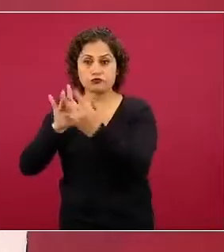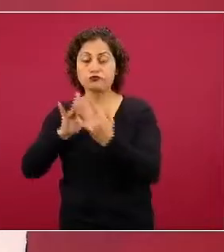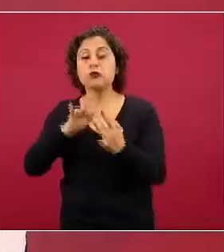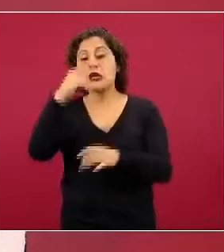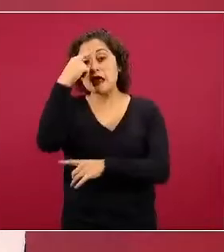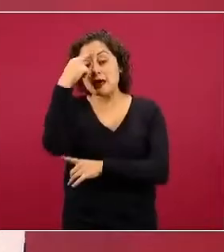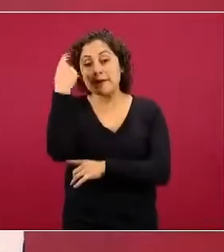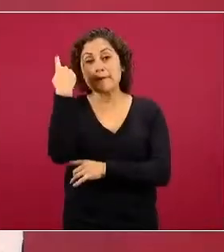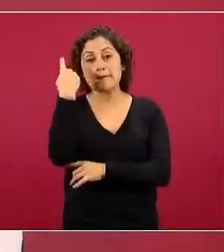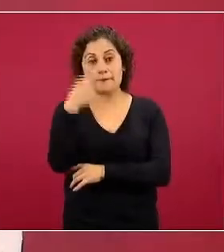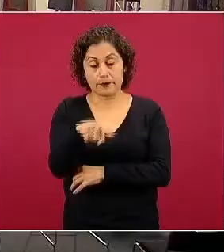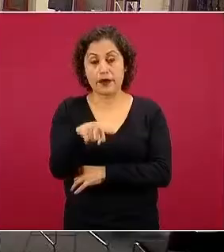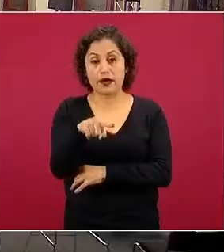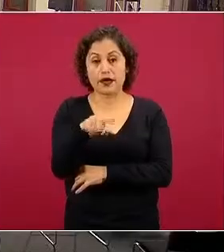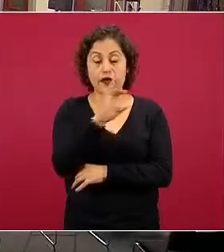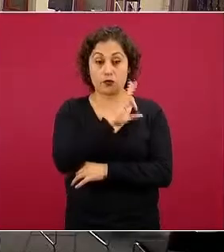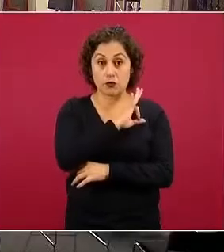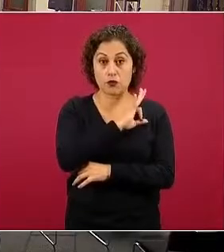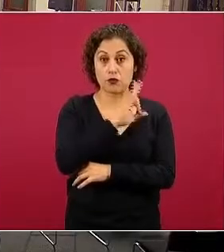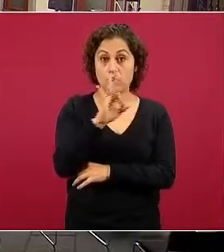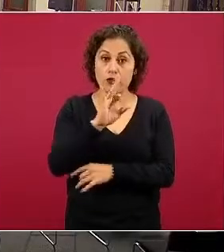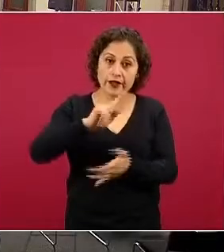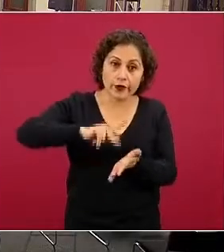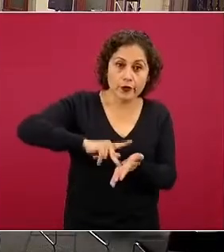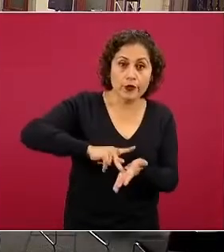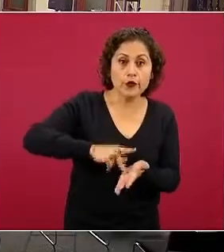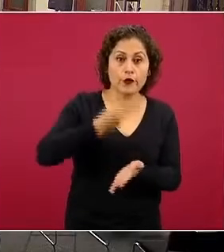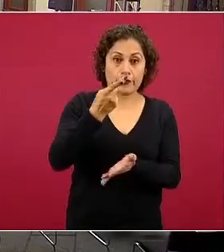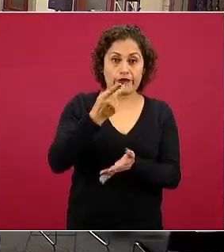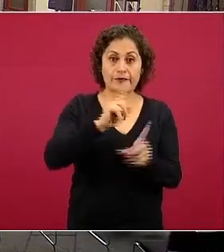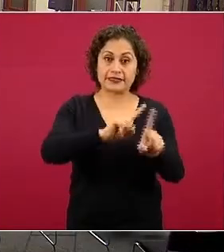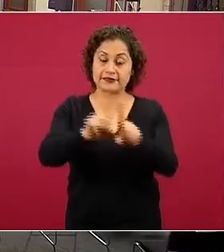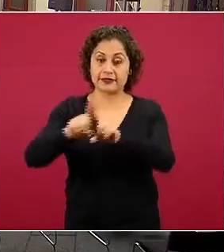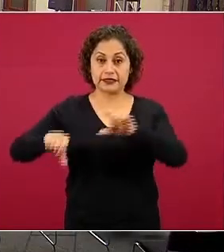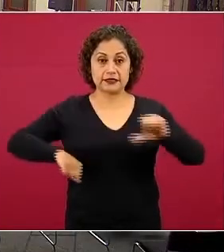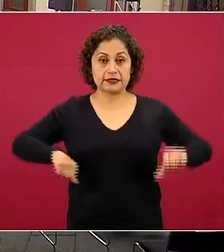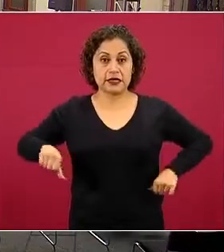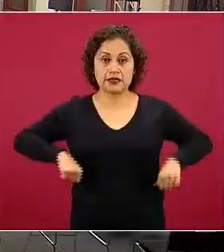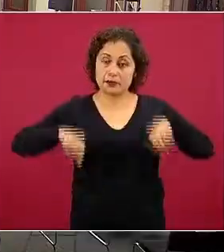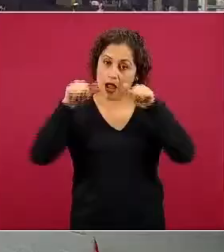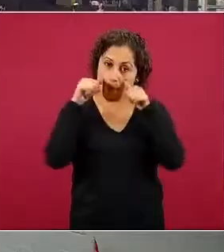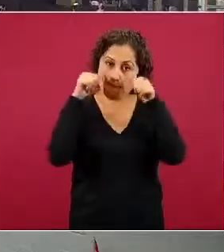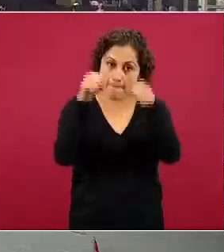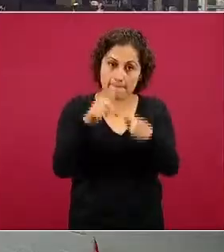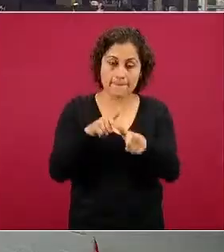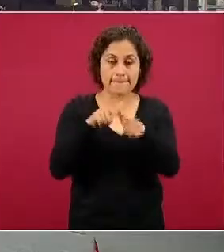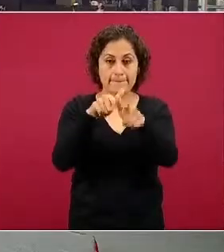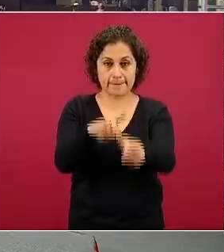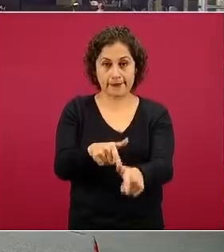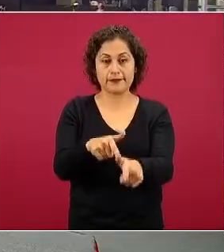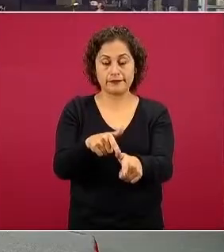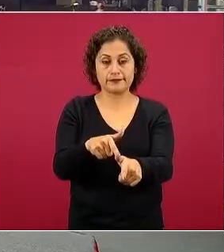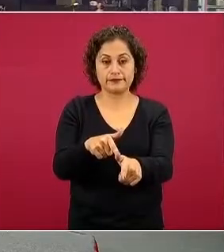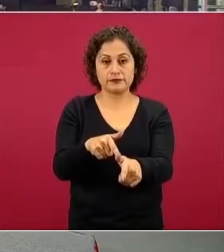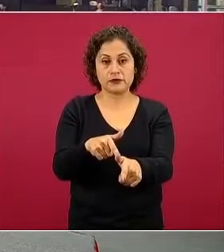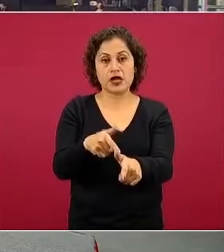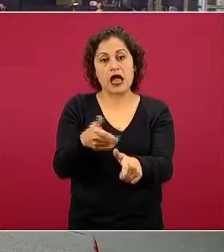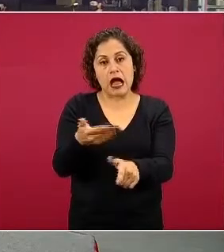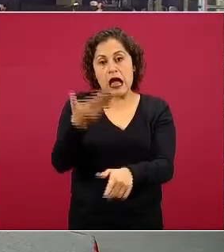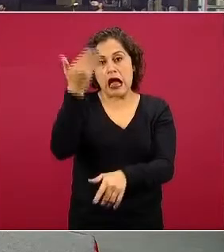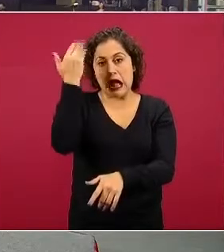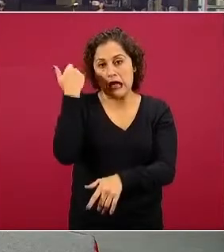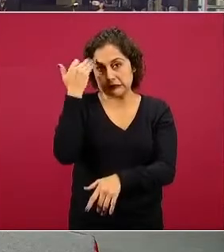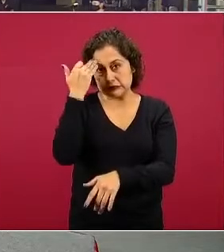se retomen las actividades de salud pública que se han disminuido en su